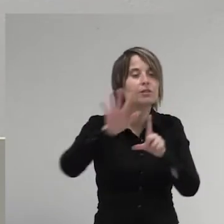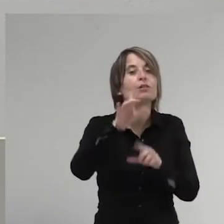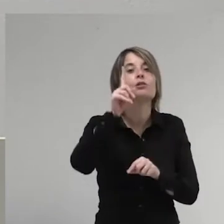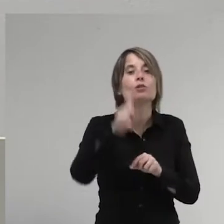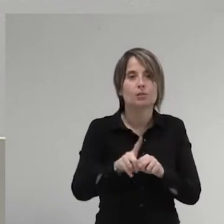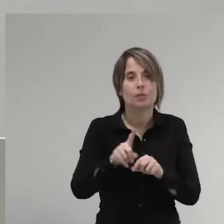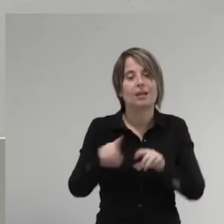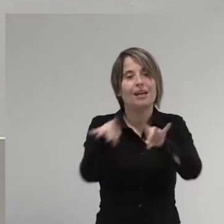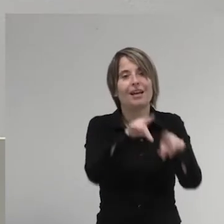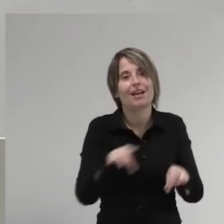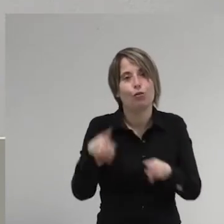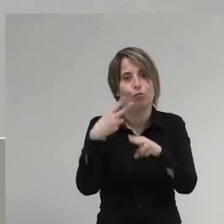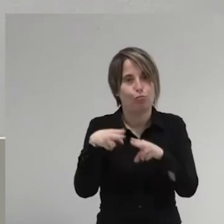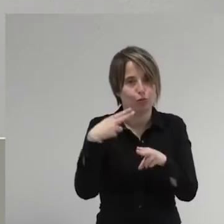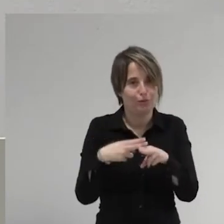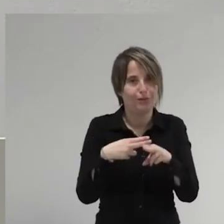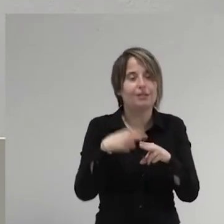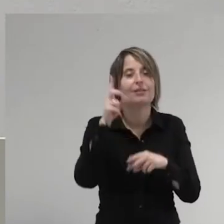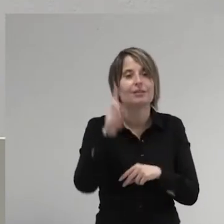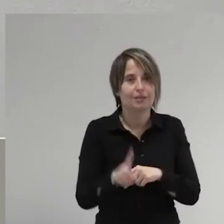la geopolítica